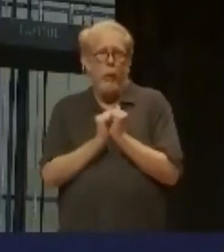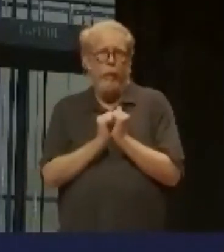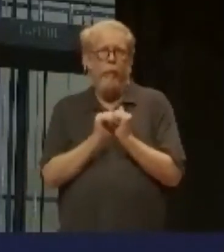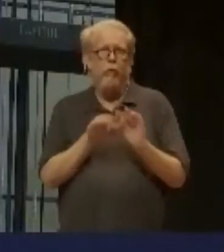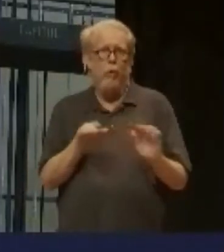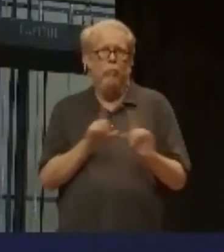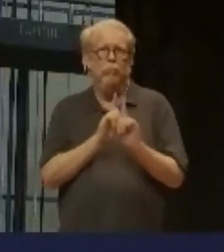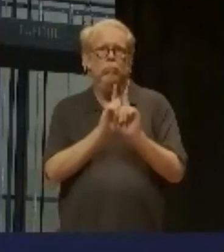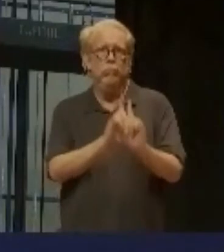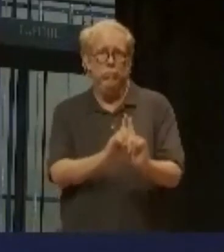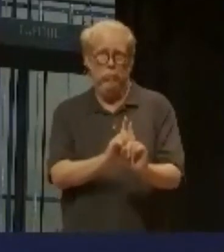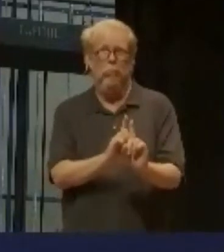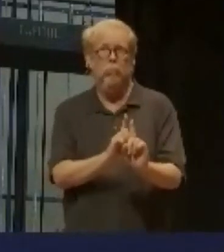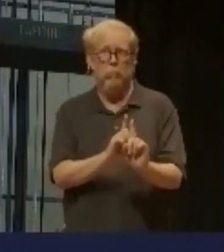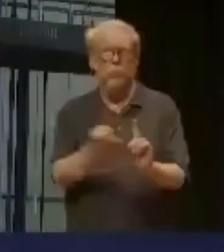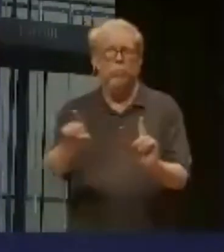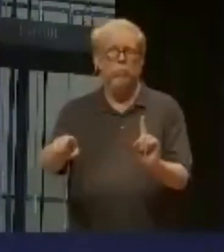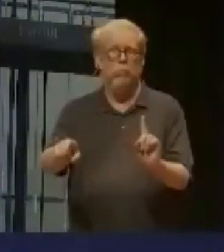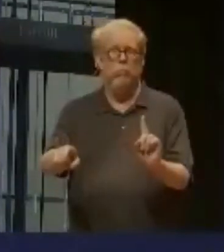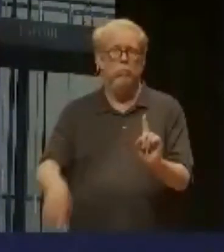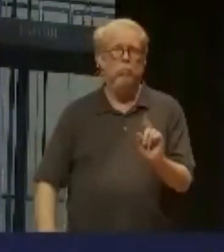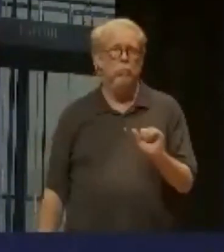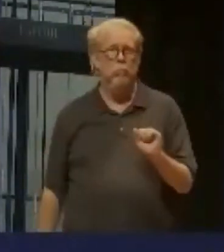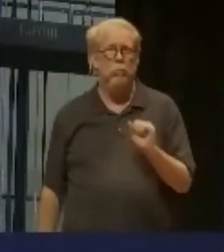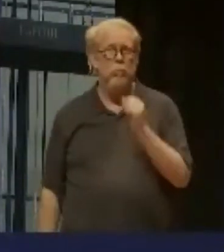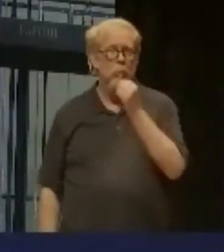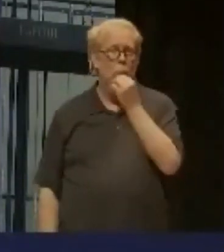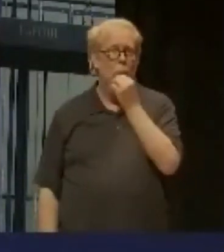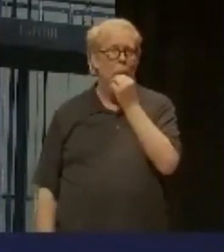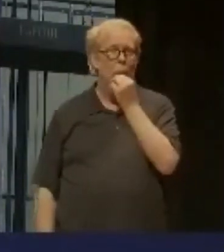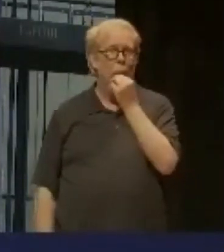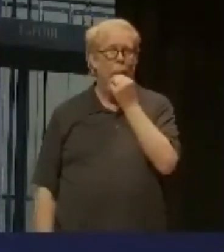padres de familia tienen que ir con el estudiante, punto.